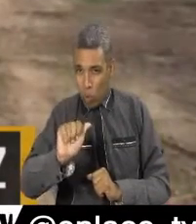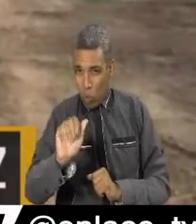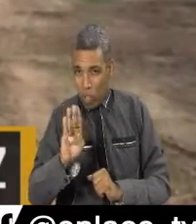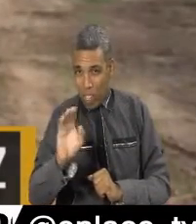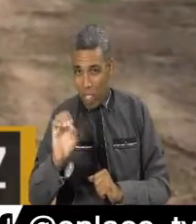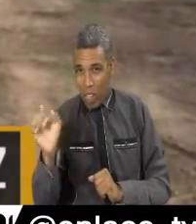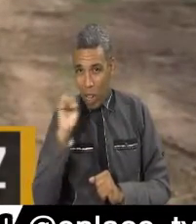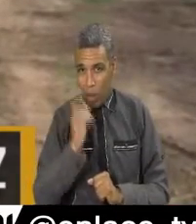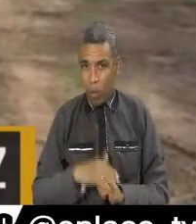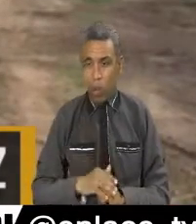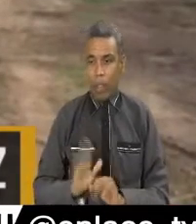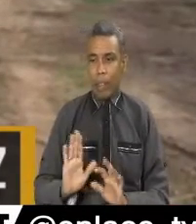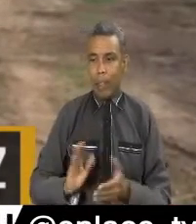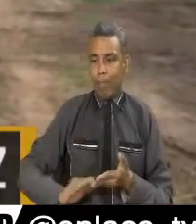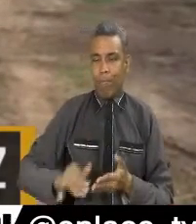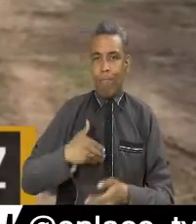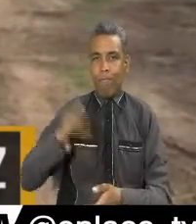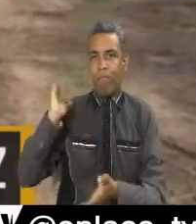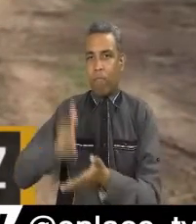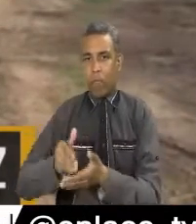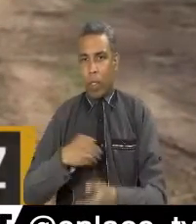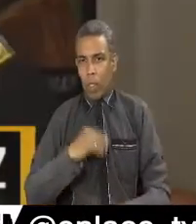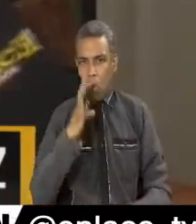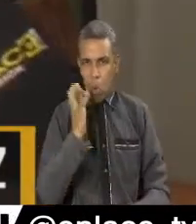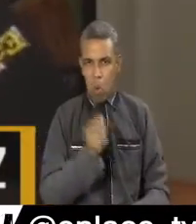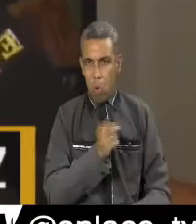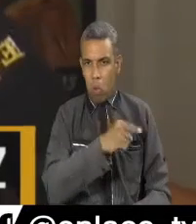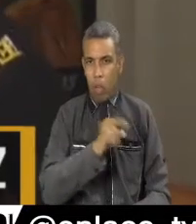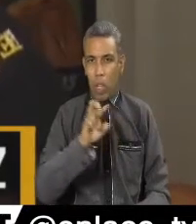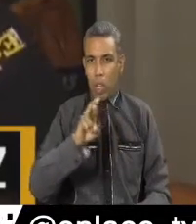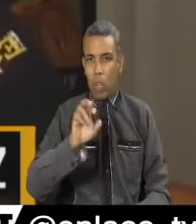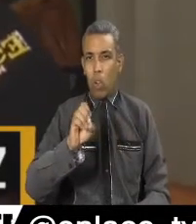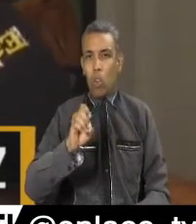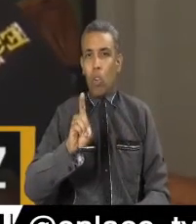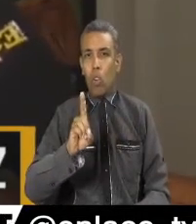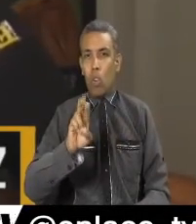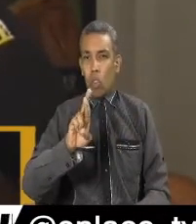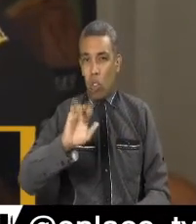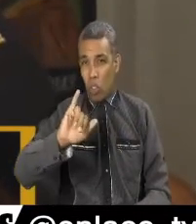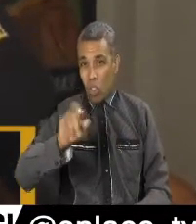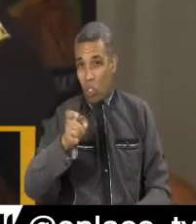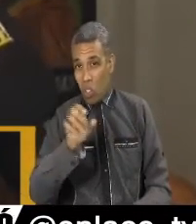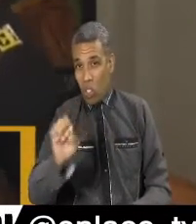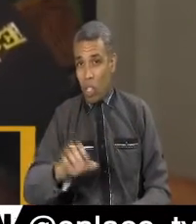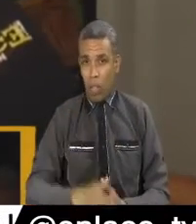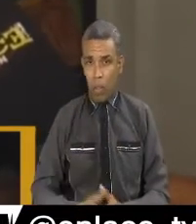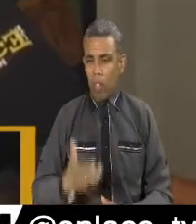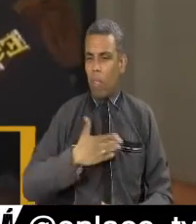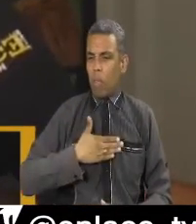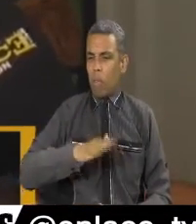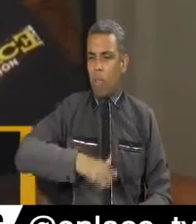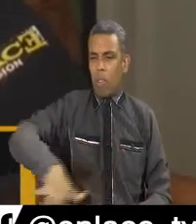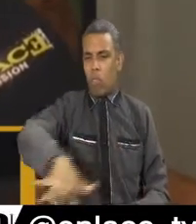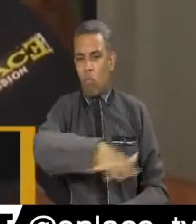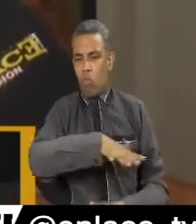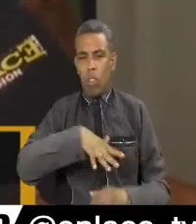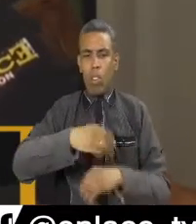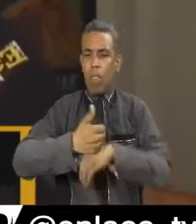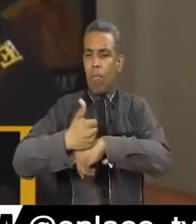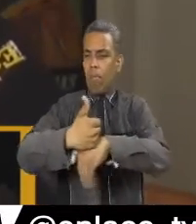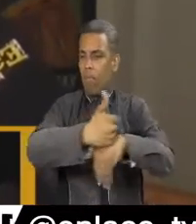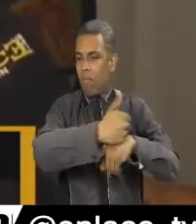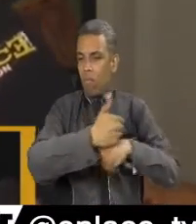les falló en contra y a favor del reclamante Rodrigo López Henao. Un juez de Puerto Wilches hizo un proceso reivindicatorio sin